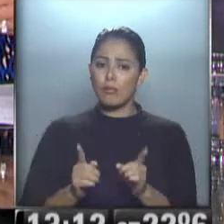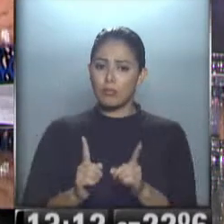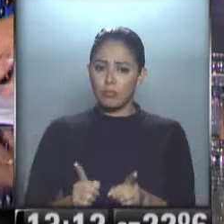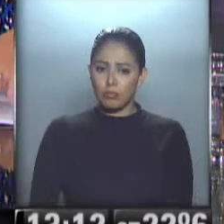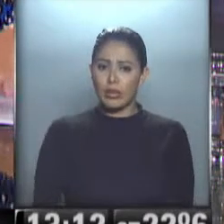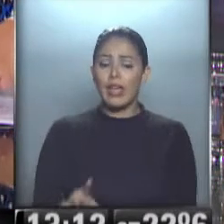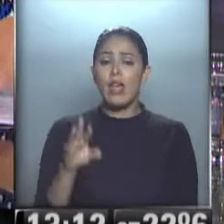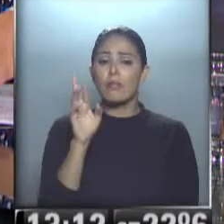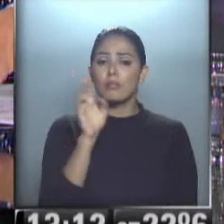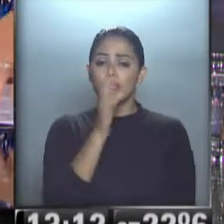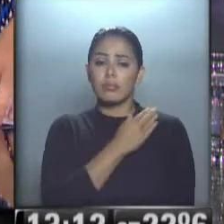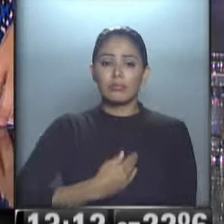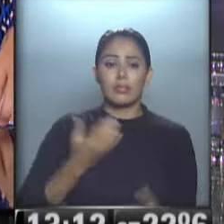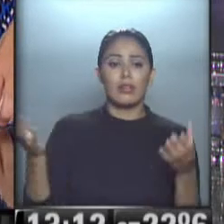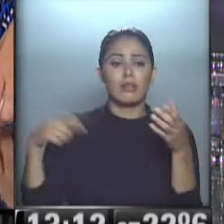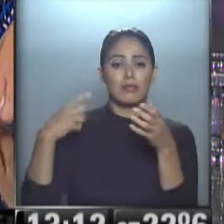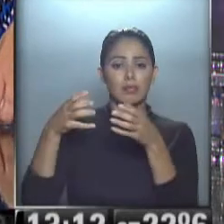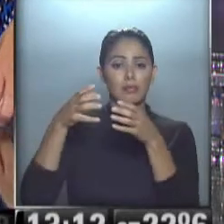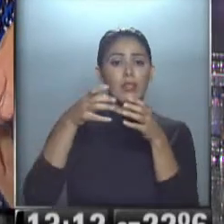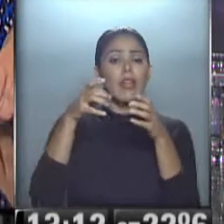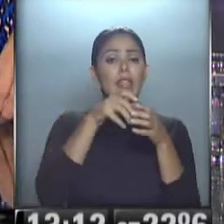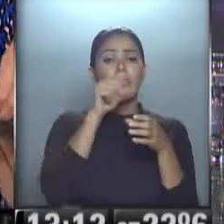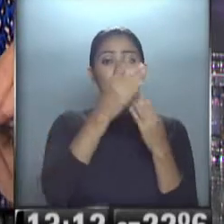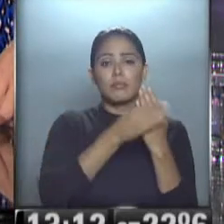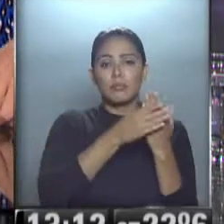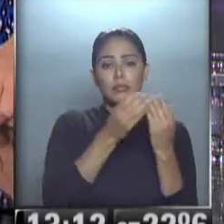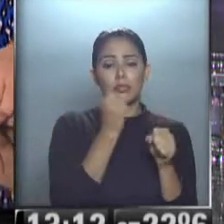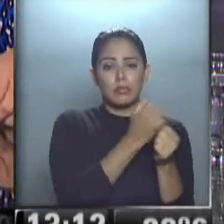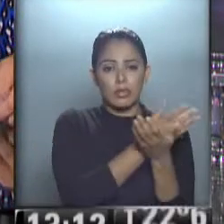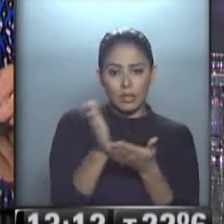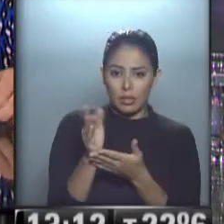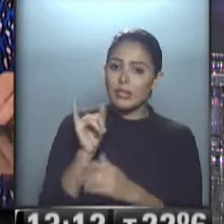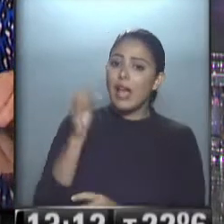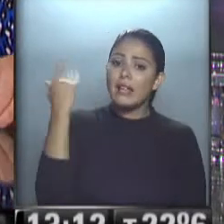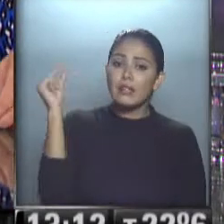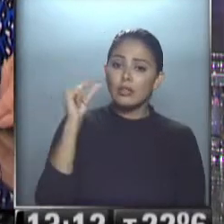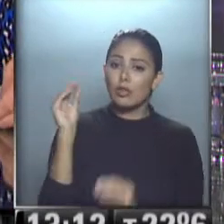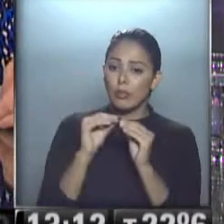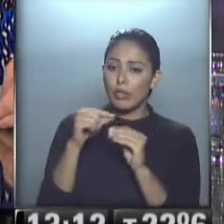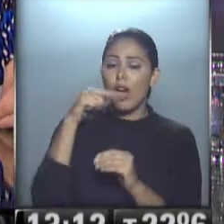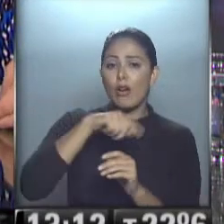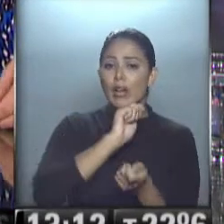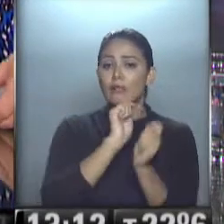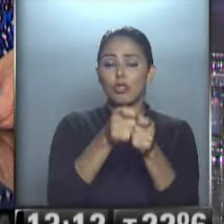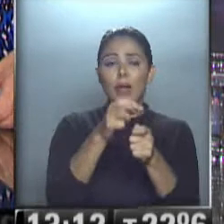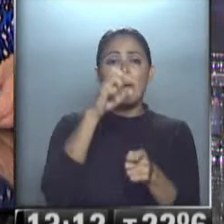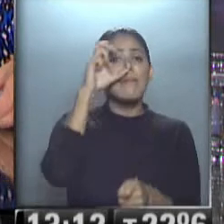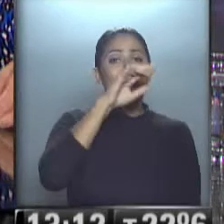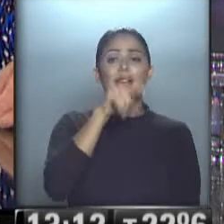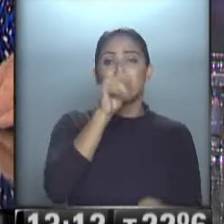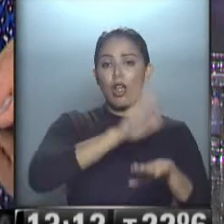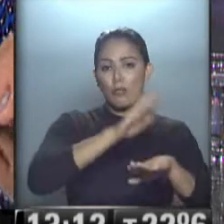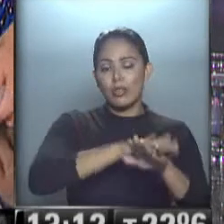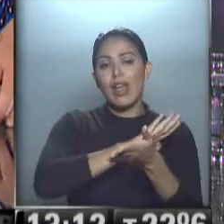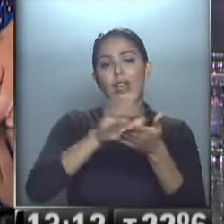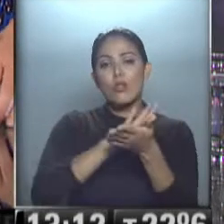de lúcida la titular de la cartera quedó fuera de la negociación así es lo decía recién también nuestro móvil va a ser alberto pérez jefe de gabinete quien esté a cargo de una